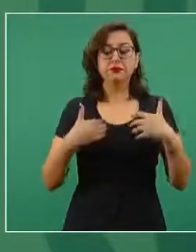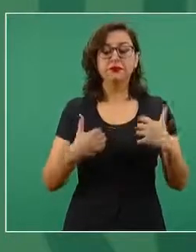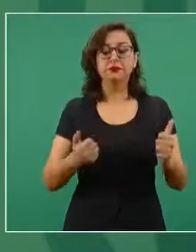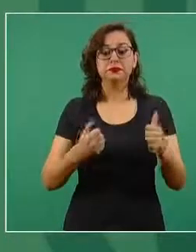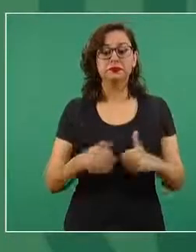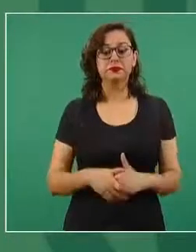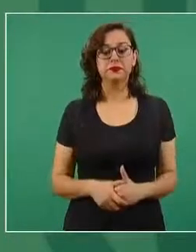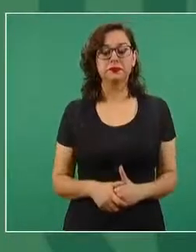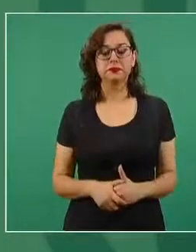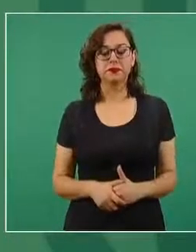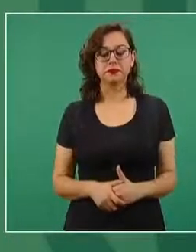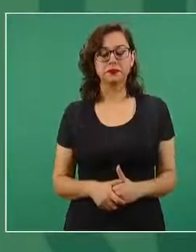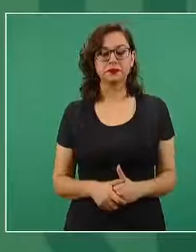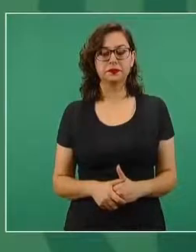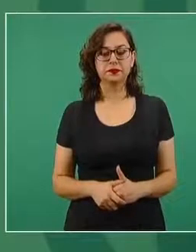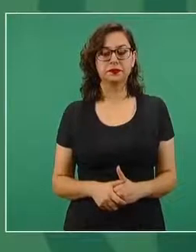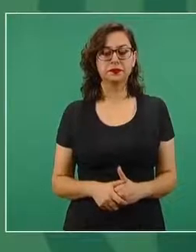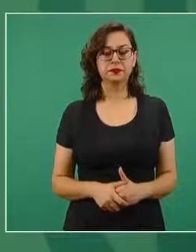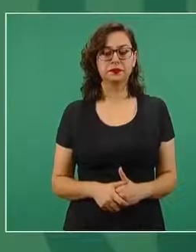Unos lo hacen